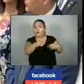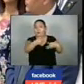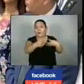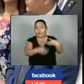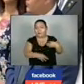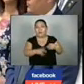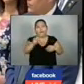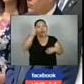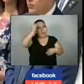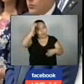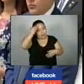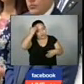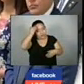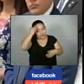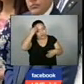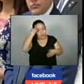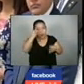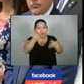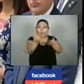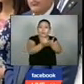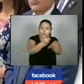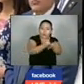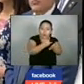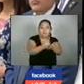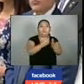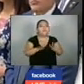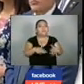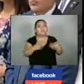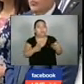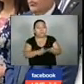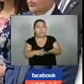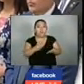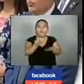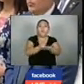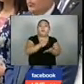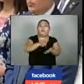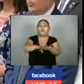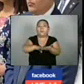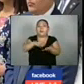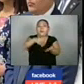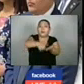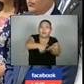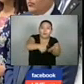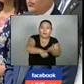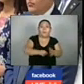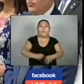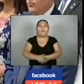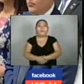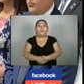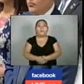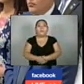actualización de conceptos básicos tributarios, como son tasa municipal, impuesto municipal.